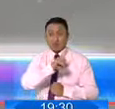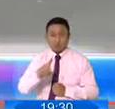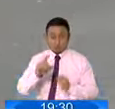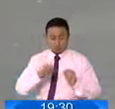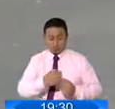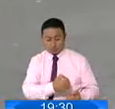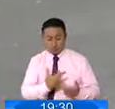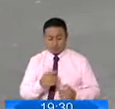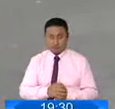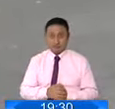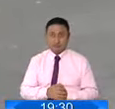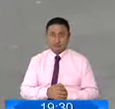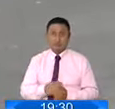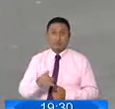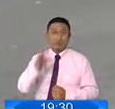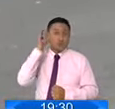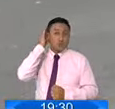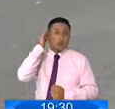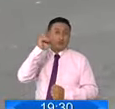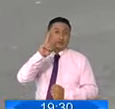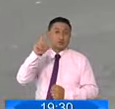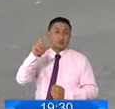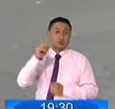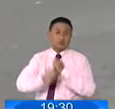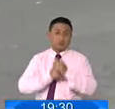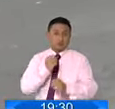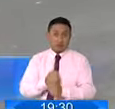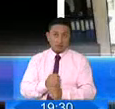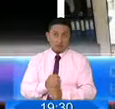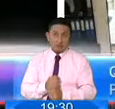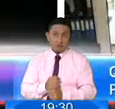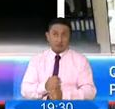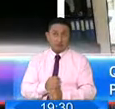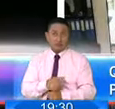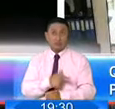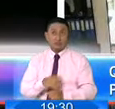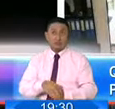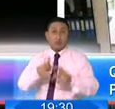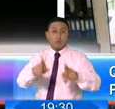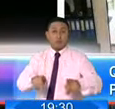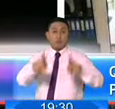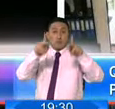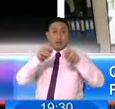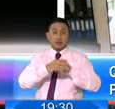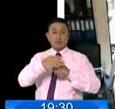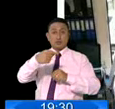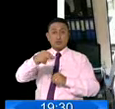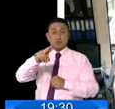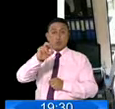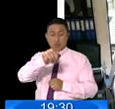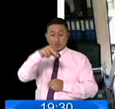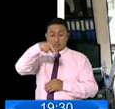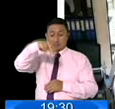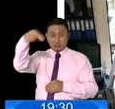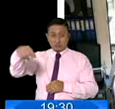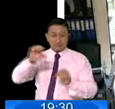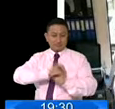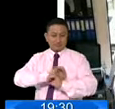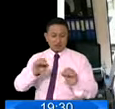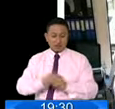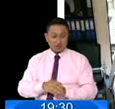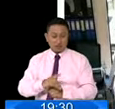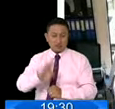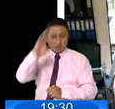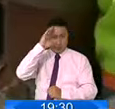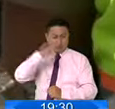Por último, evitaron que una mujer de 31 años de edad supuestamente salte del puente de Hualo. Indicó a los policías que por